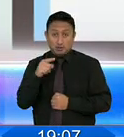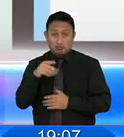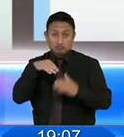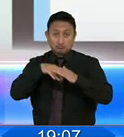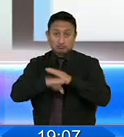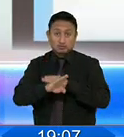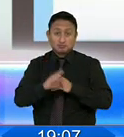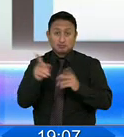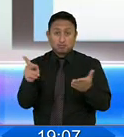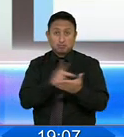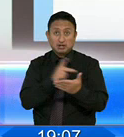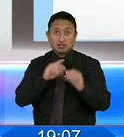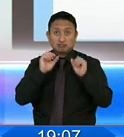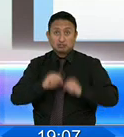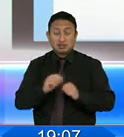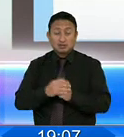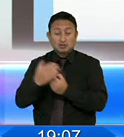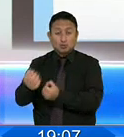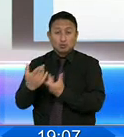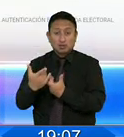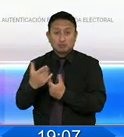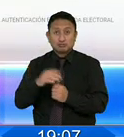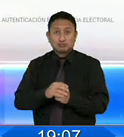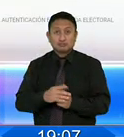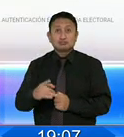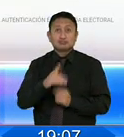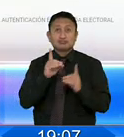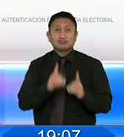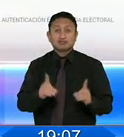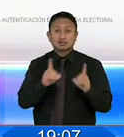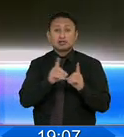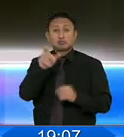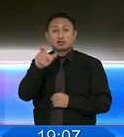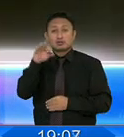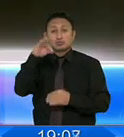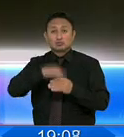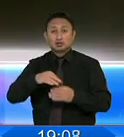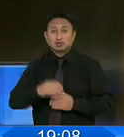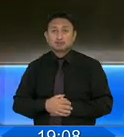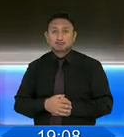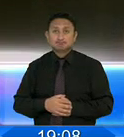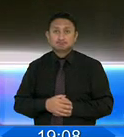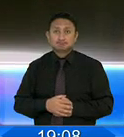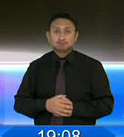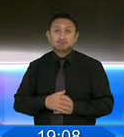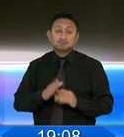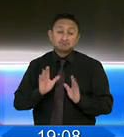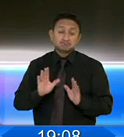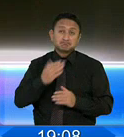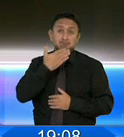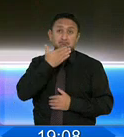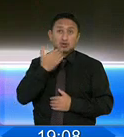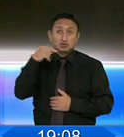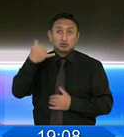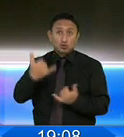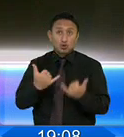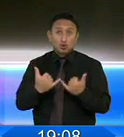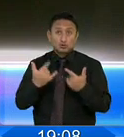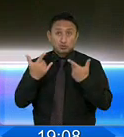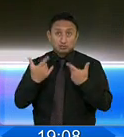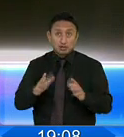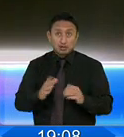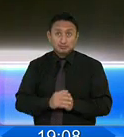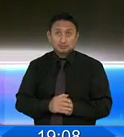www.cne.gov.es y validar la información llenando los datos del votante. Es ideal que hubiéramos podido contar con esto este rato para toda